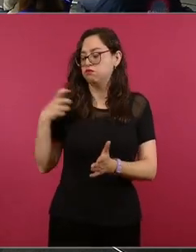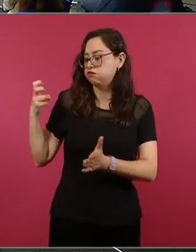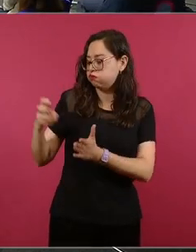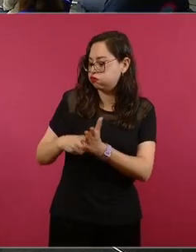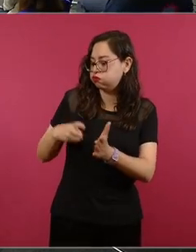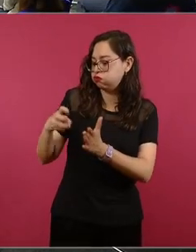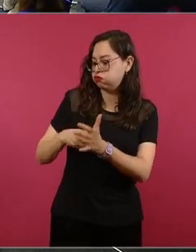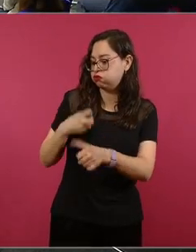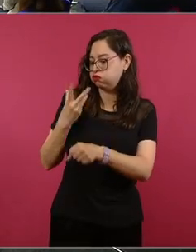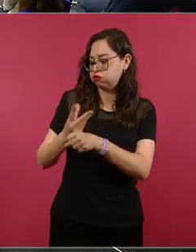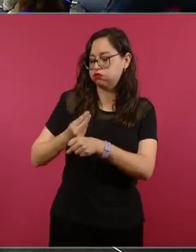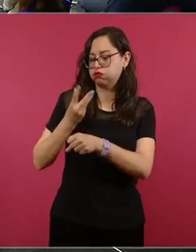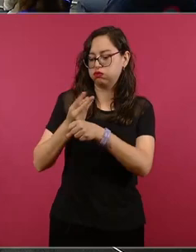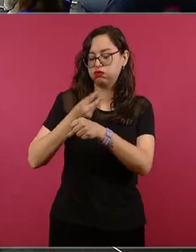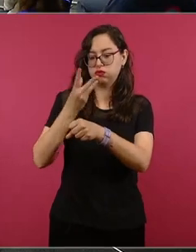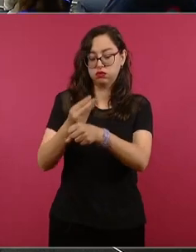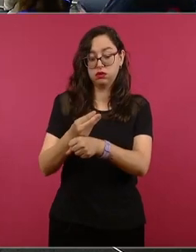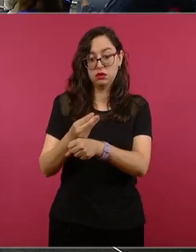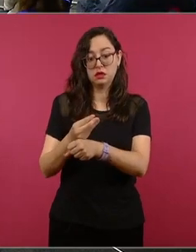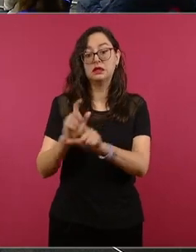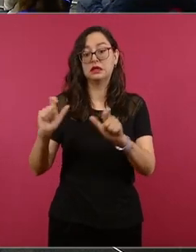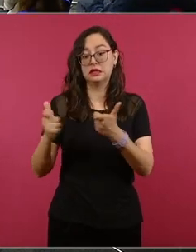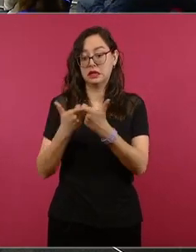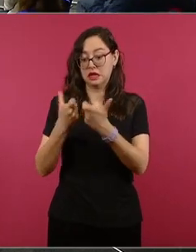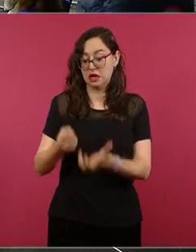estamos reparando, y por eso ese fondo